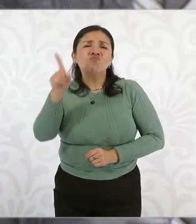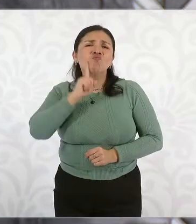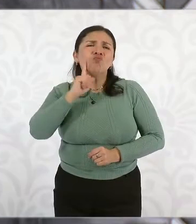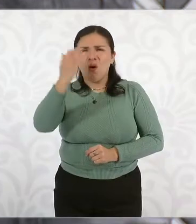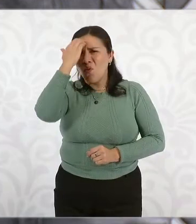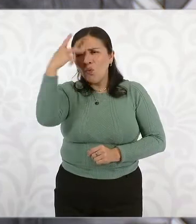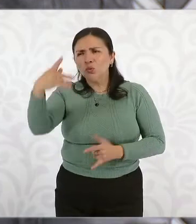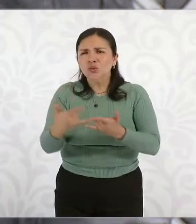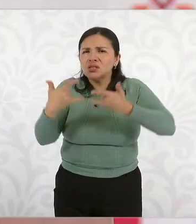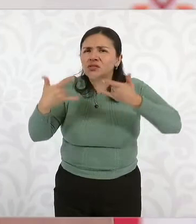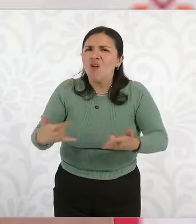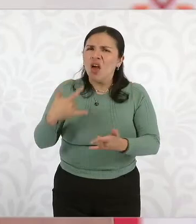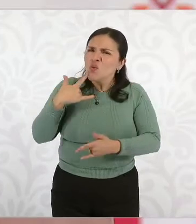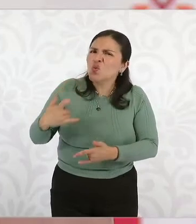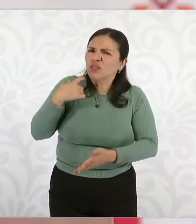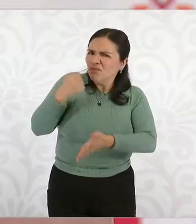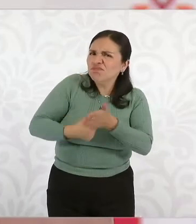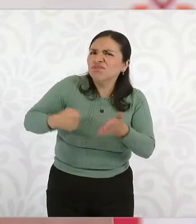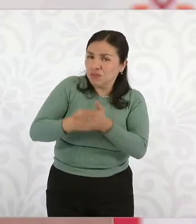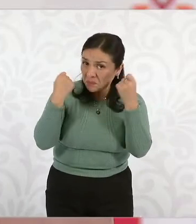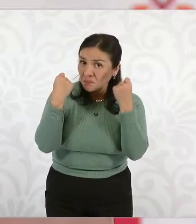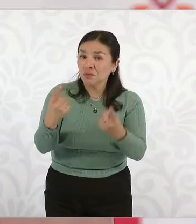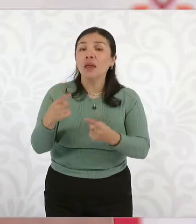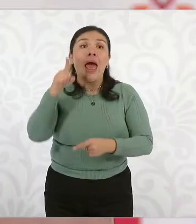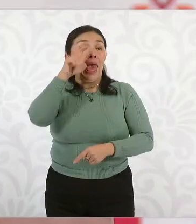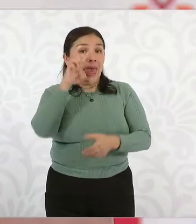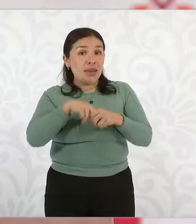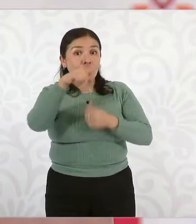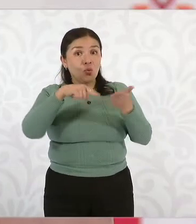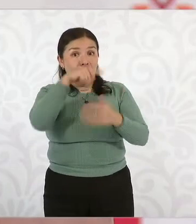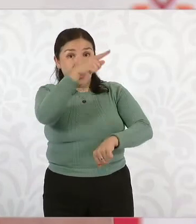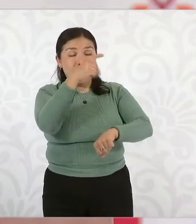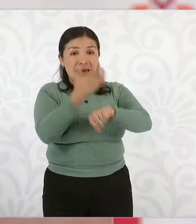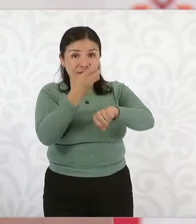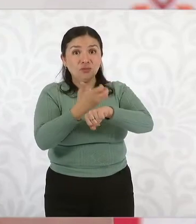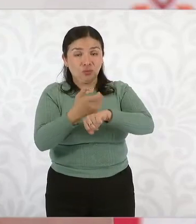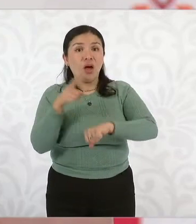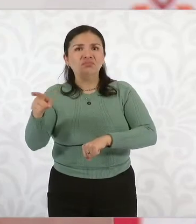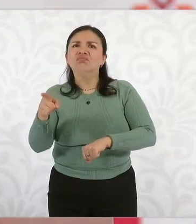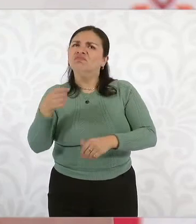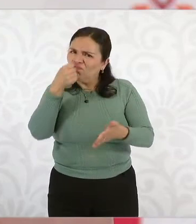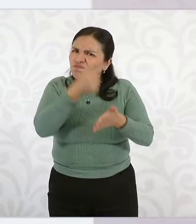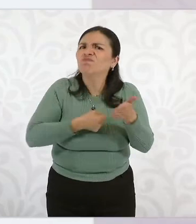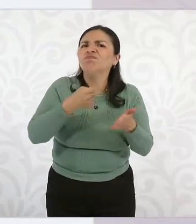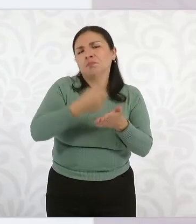muy admirable en Estados Unidos por los derechos en su momento de